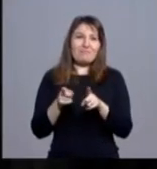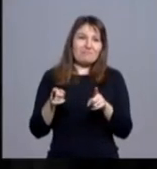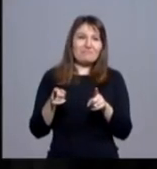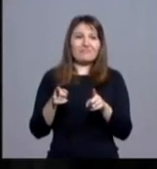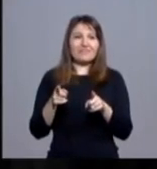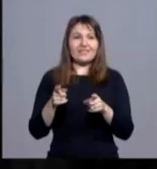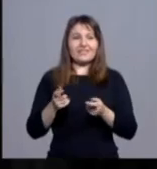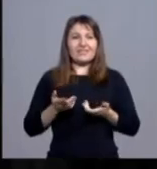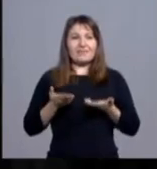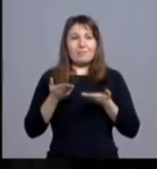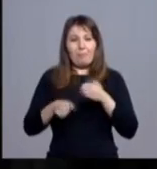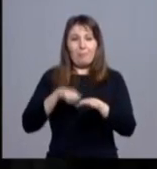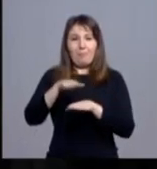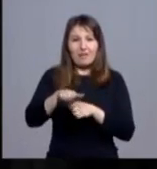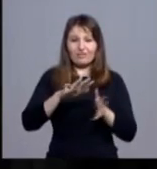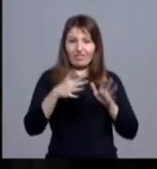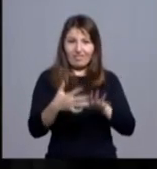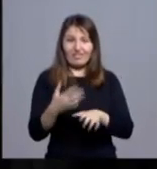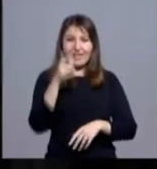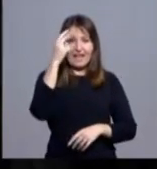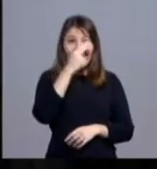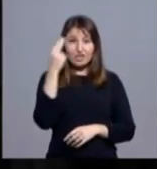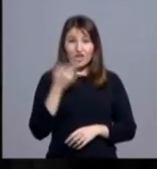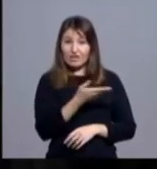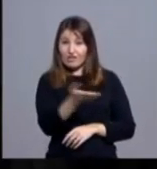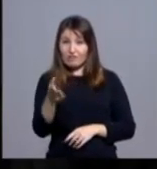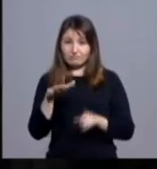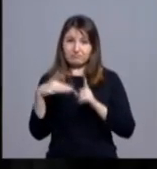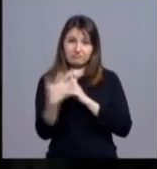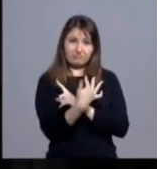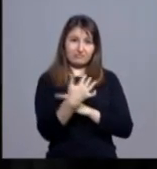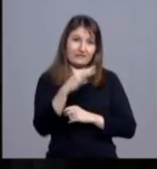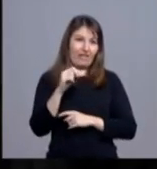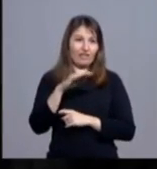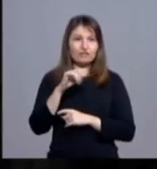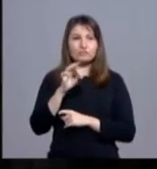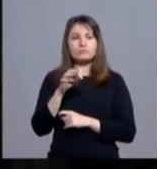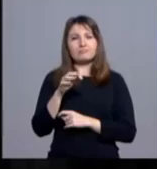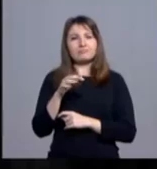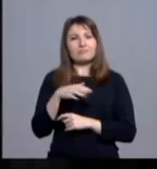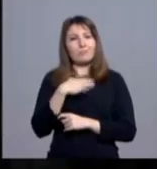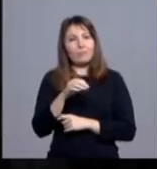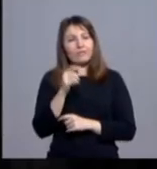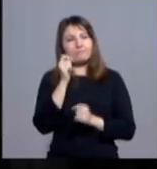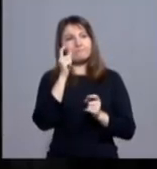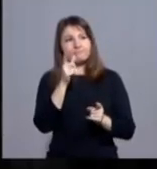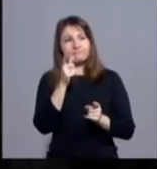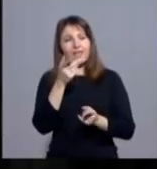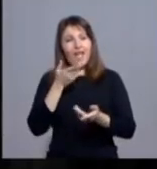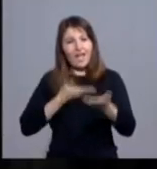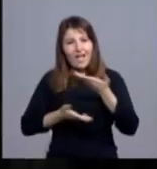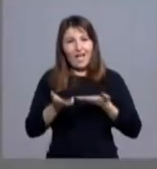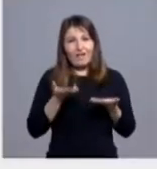que muchos católicos de alrededor de Tácito pudieran pues en fin contribuir a cambiar